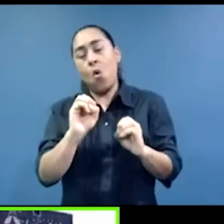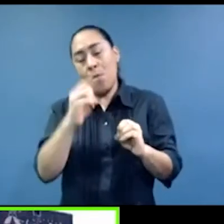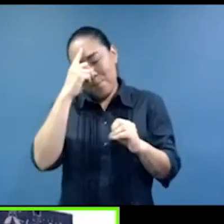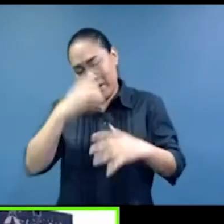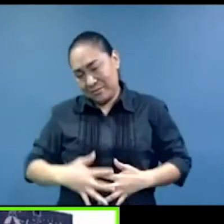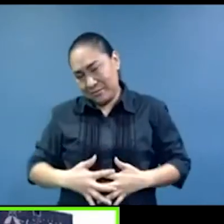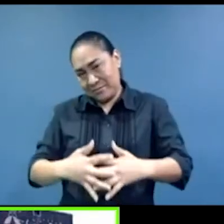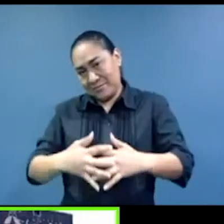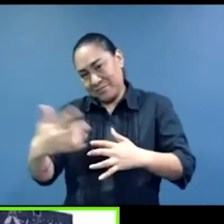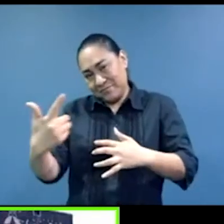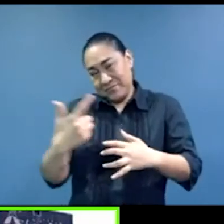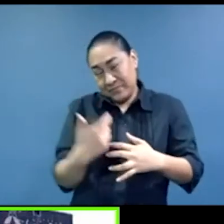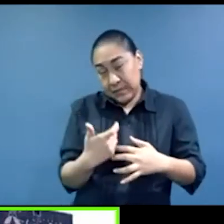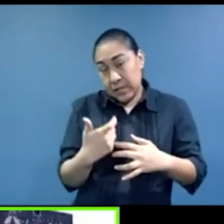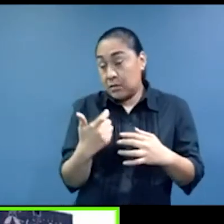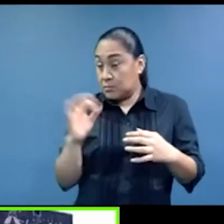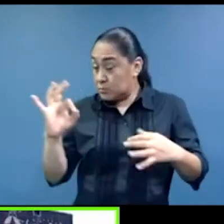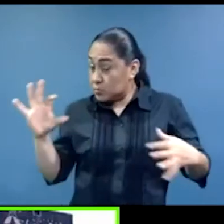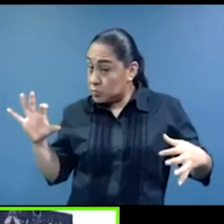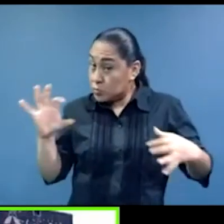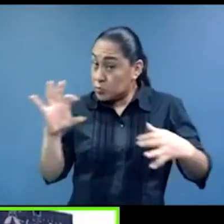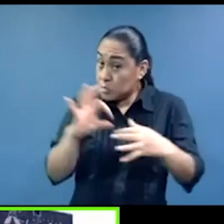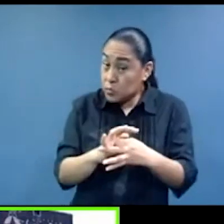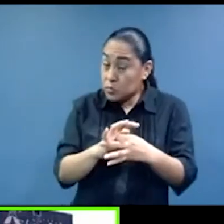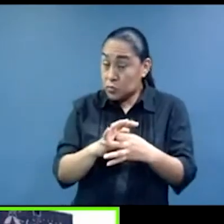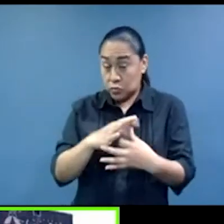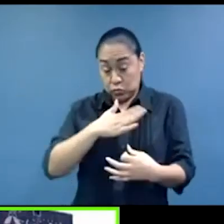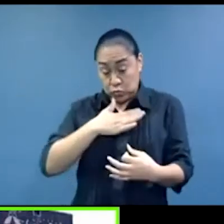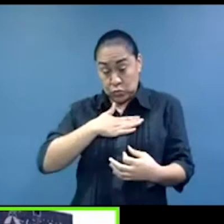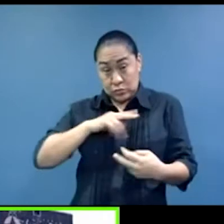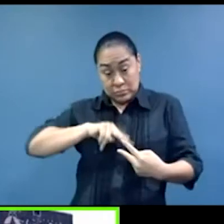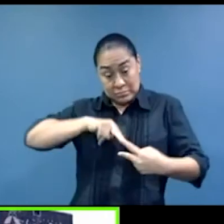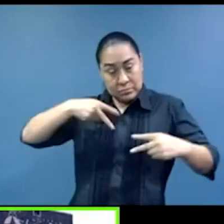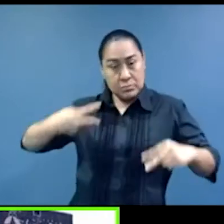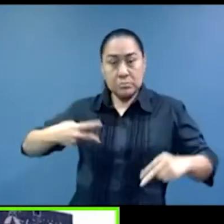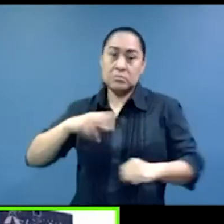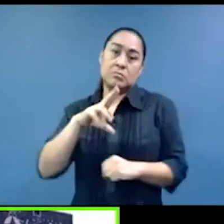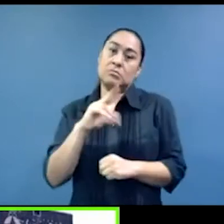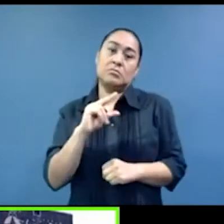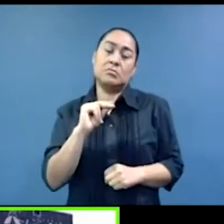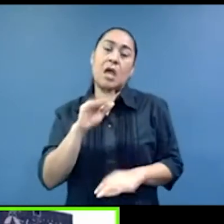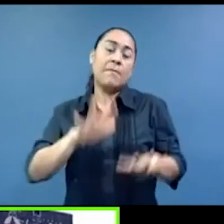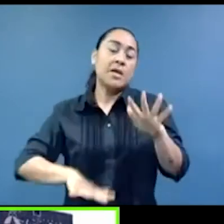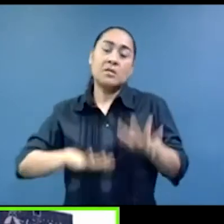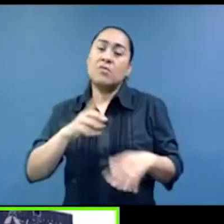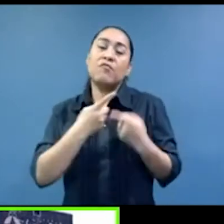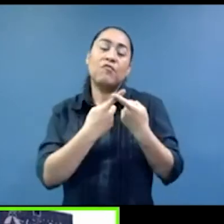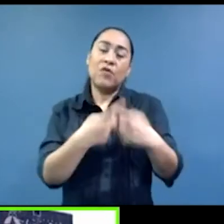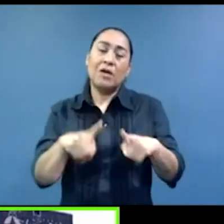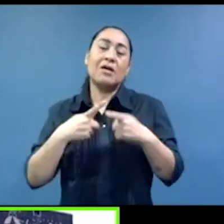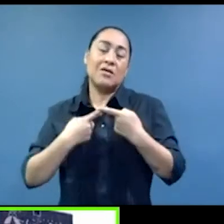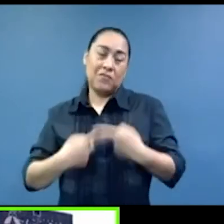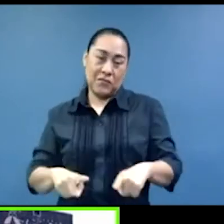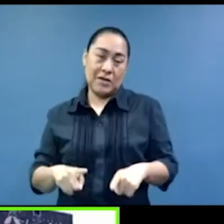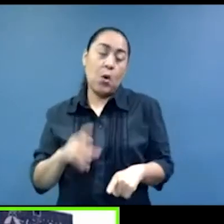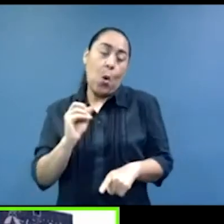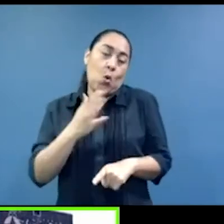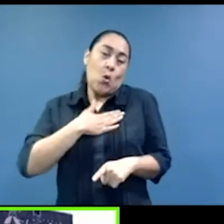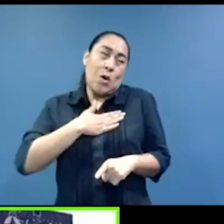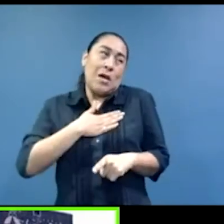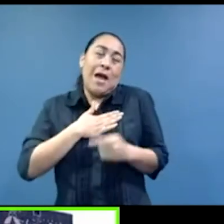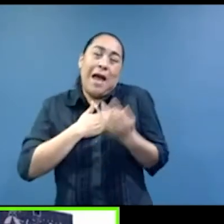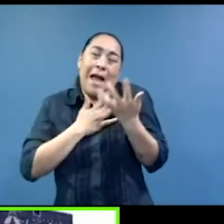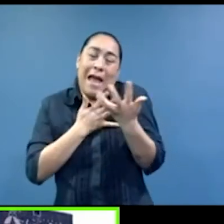es genética de quienes se constituye voluntariamente en desear ser madre o